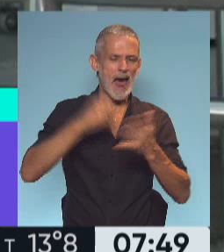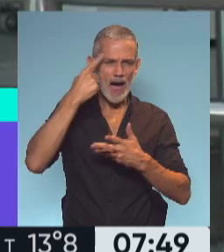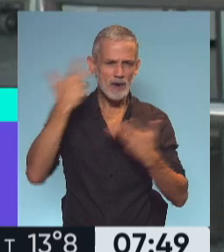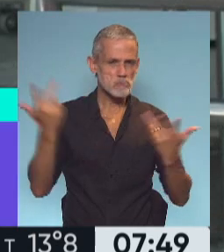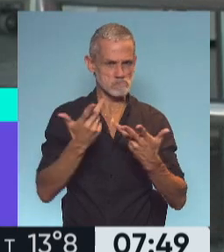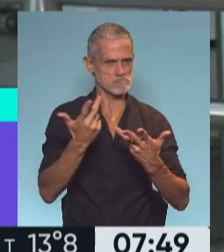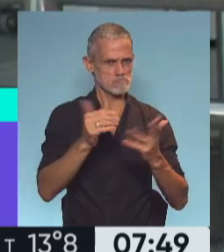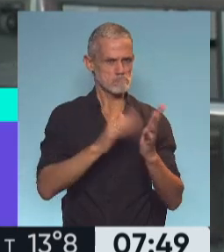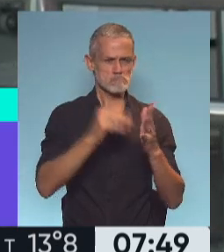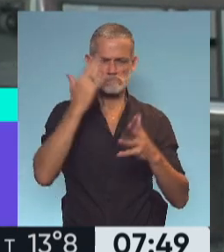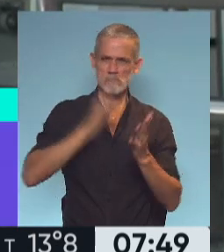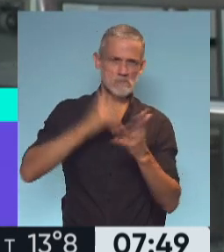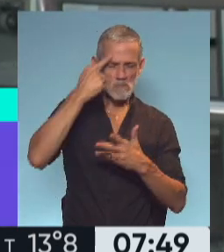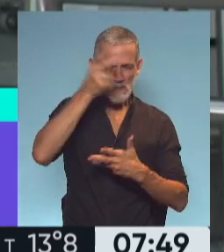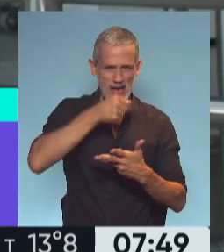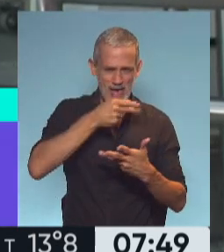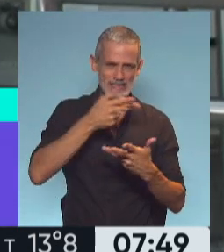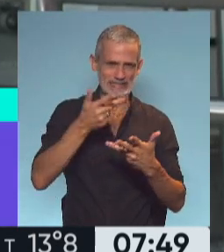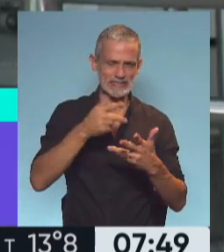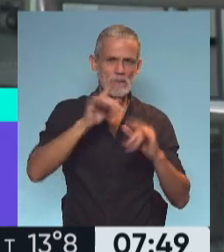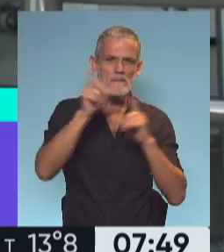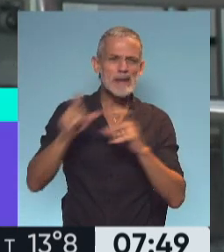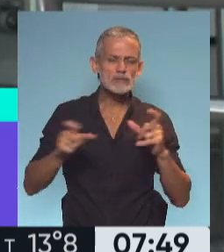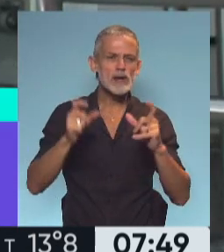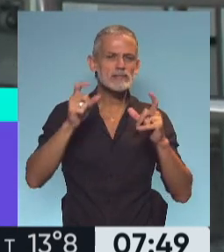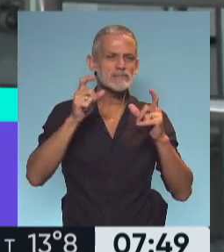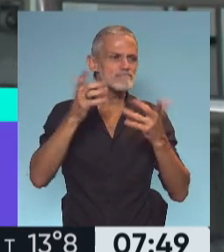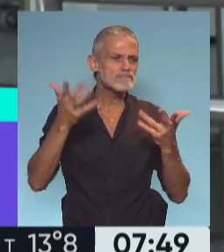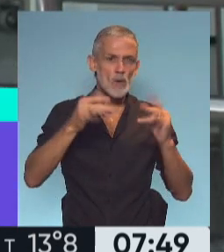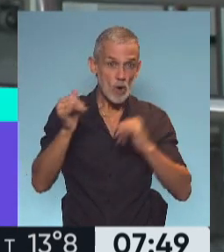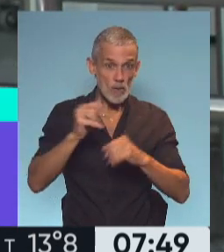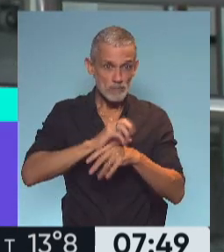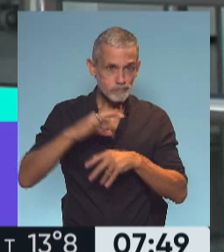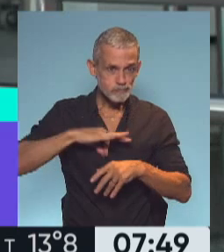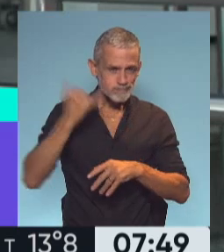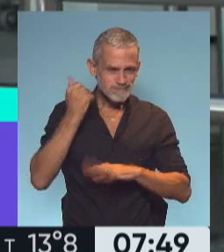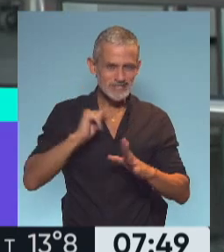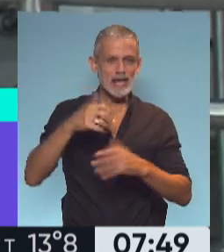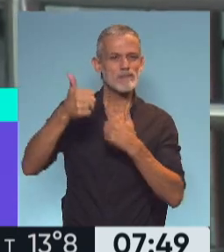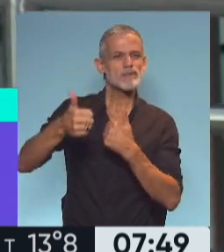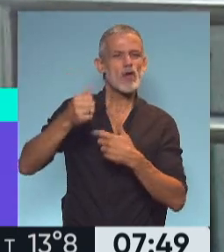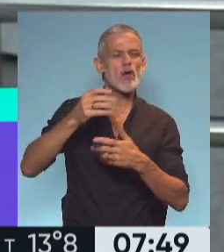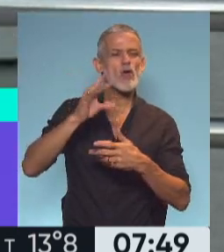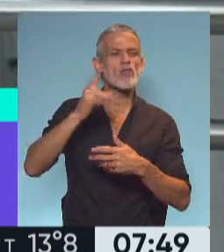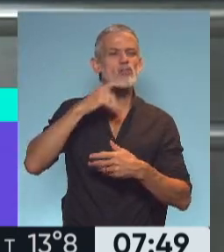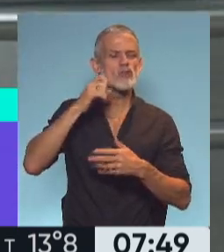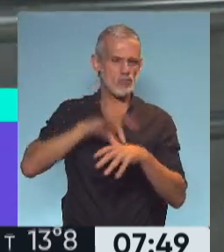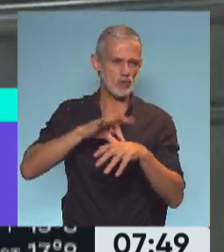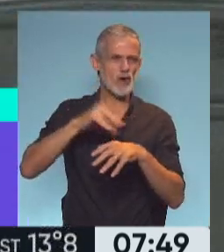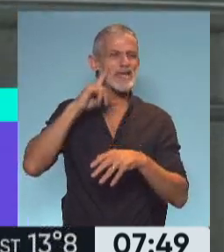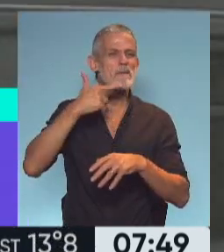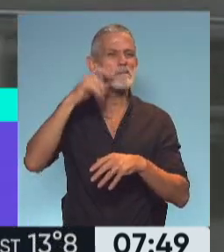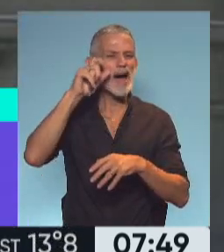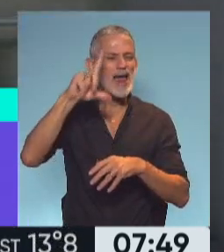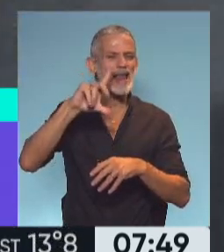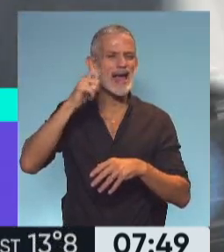y comenzaron a ser un problema y justamente se da en personas que transitaron el COVID. Estamos con el doctor Ismael Calantre, él nos va a poder contar un poquito sobre